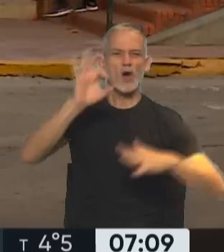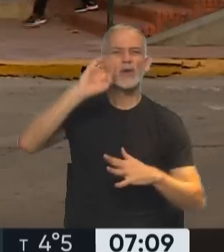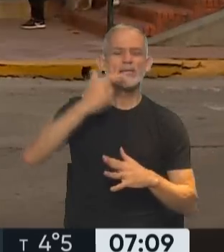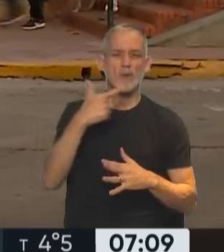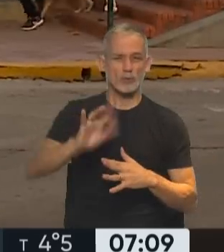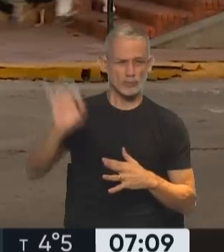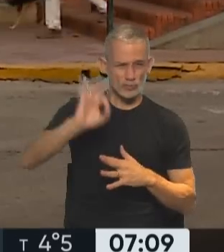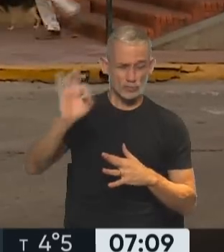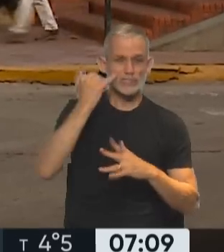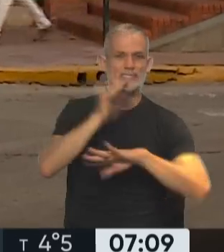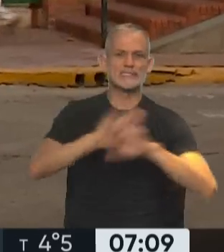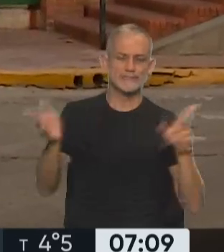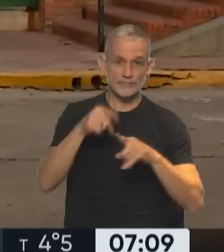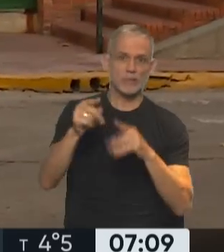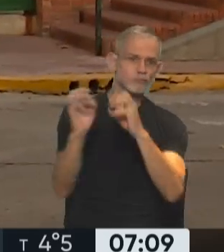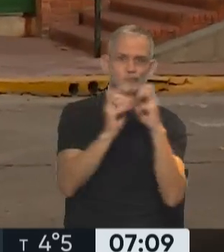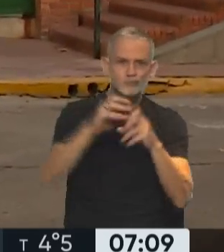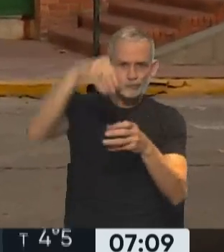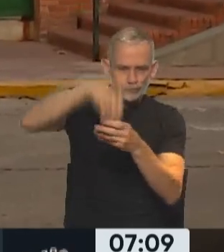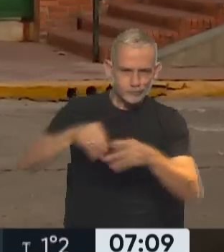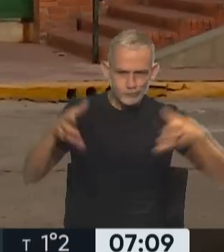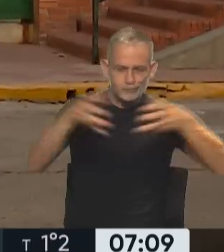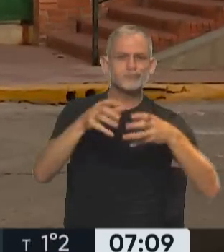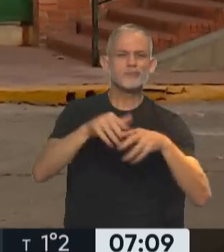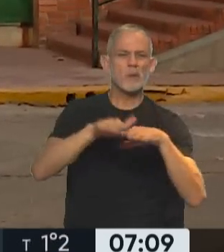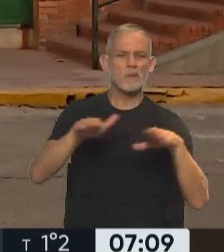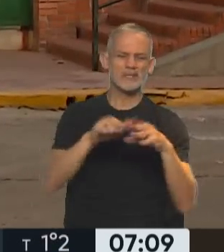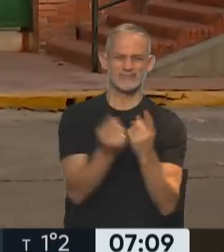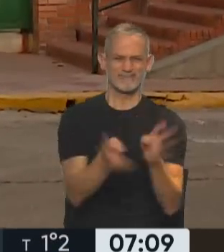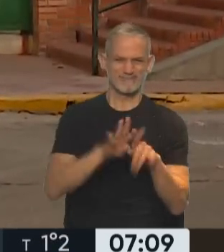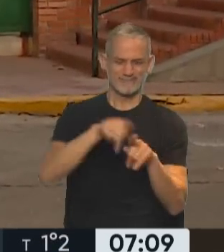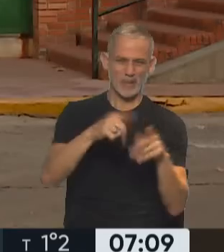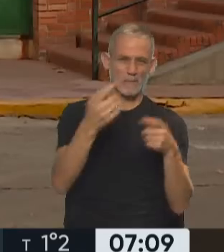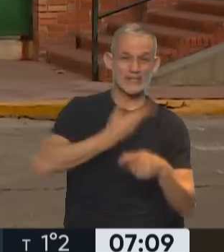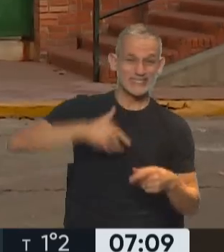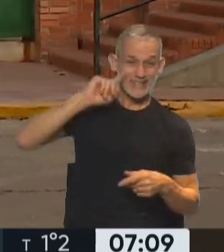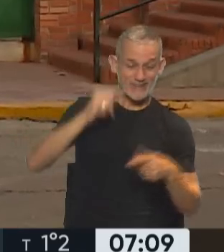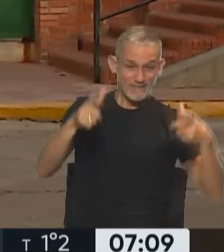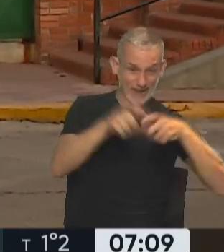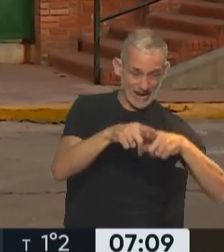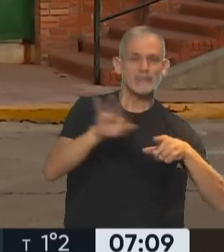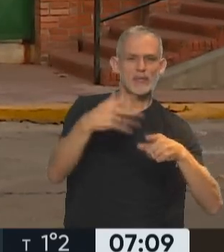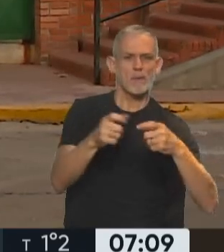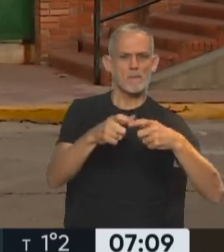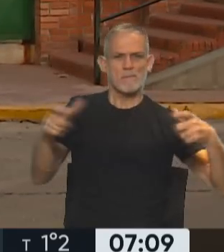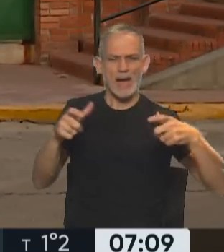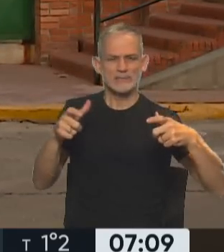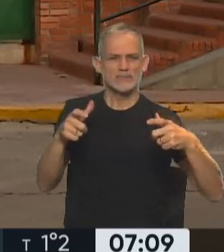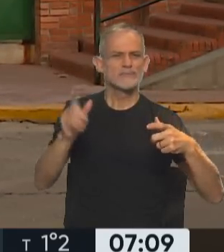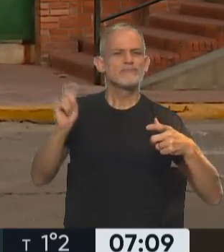transformó en la tribuna de debate interno, primero con la mesa chica el presidente de la Nación y luego ampliándose también